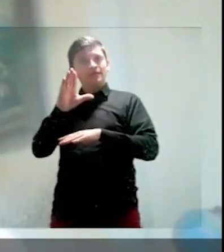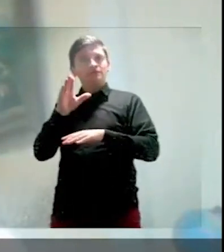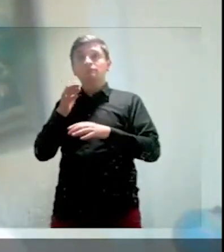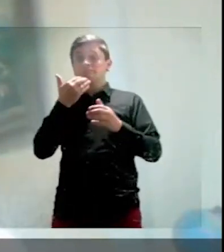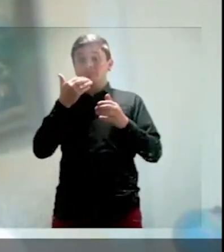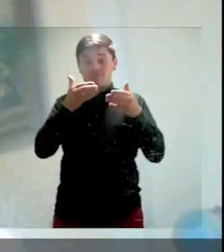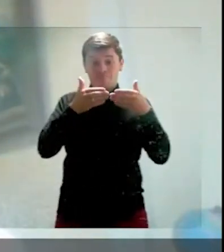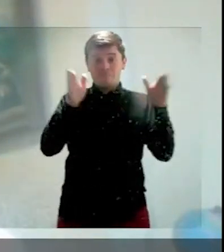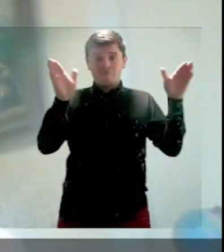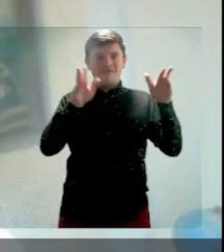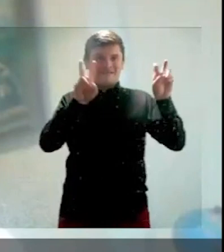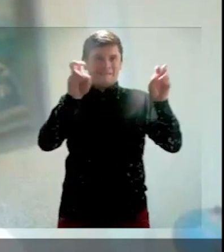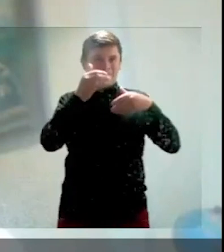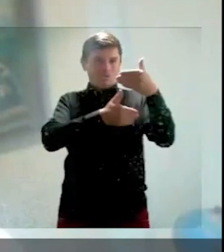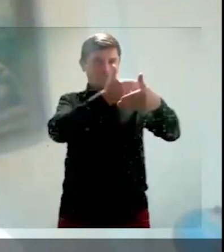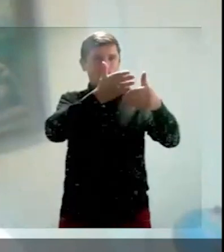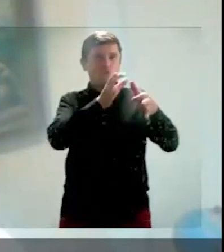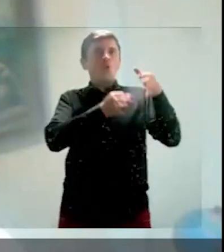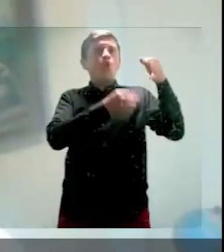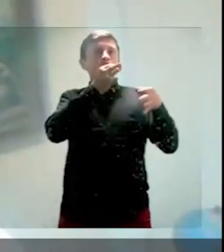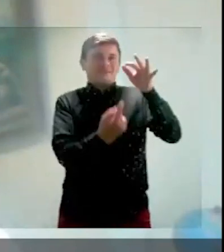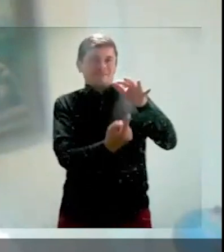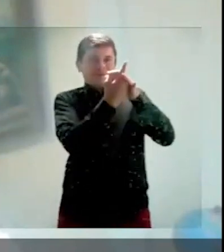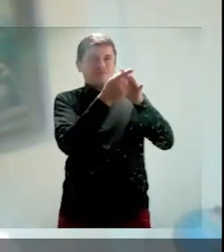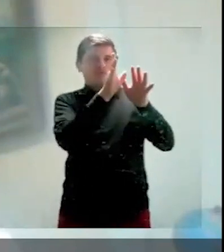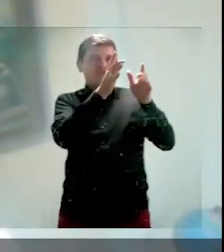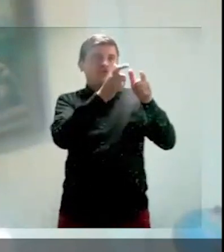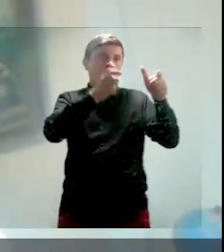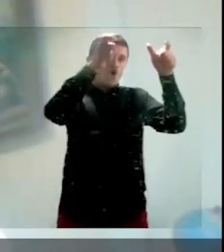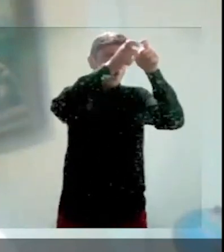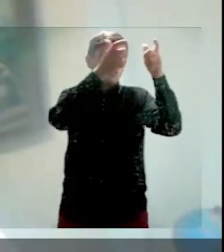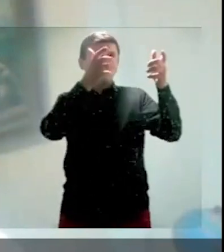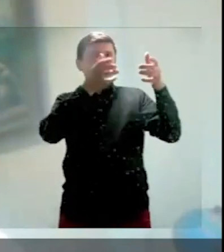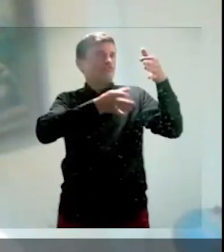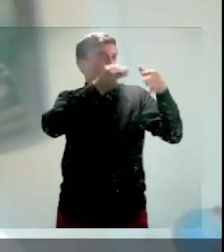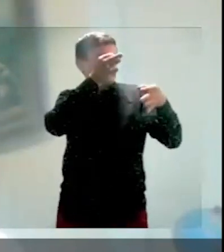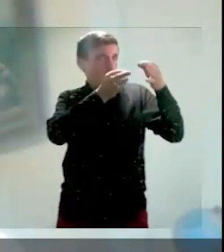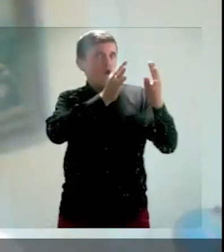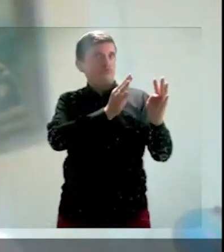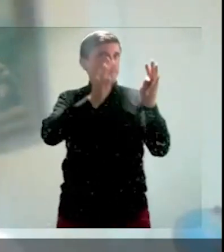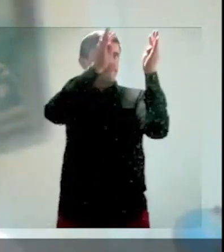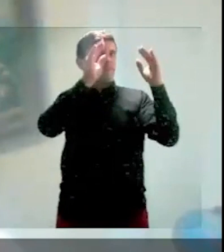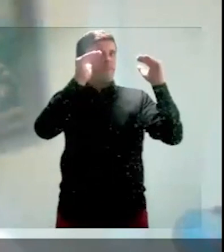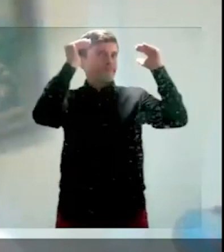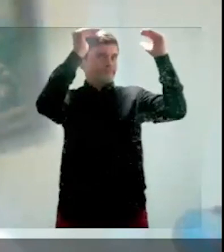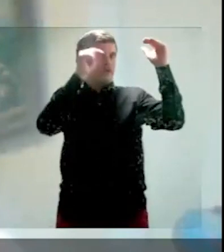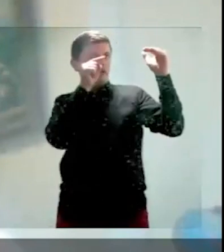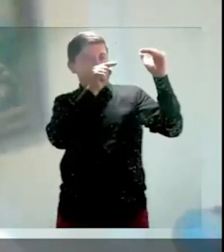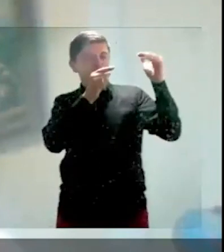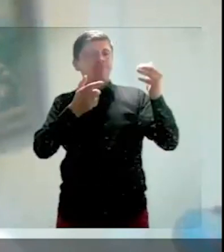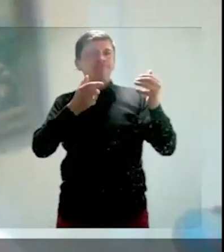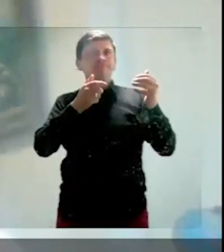abrir una providencia judicial de una alta corte o de un tribunal, particularmente de una alta corte, que es la que genera